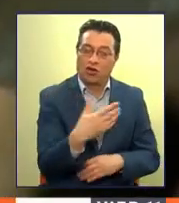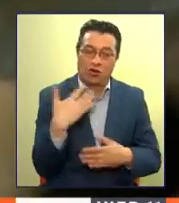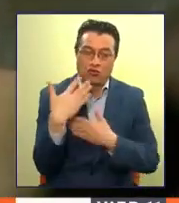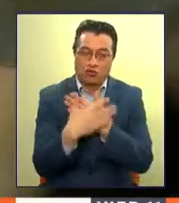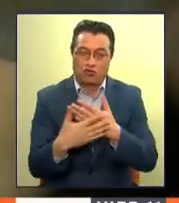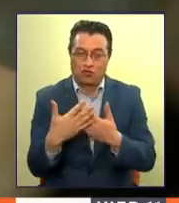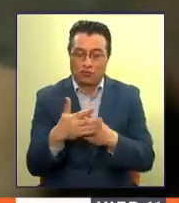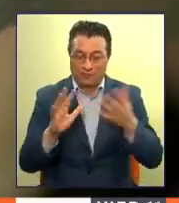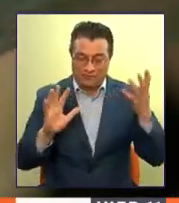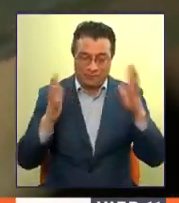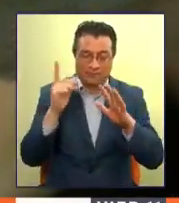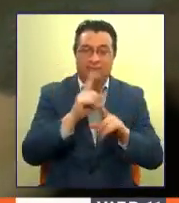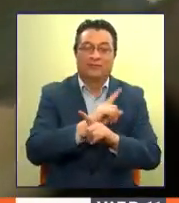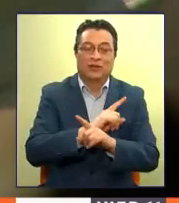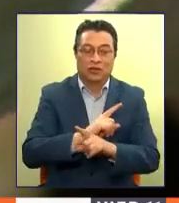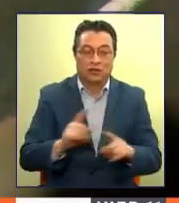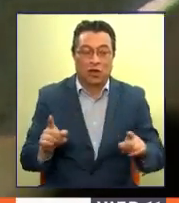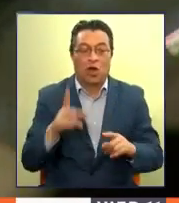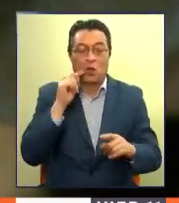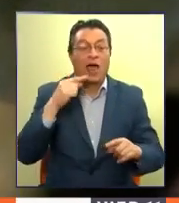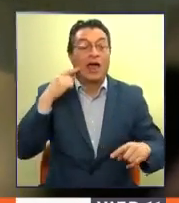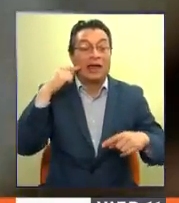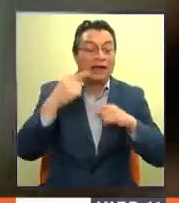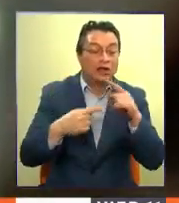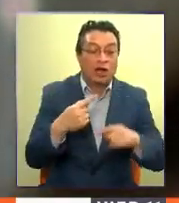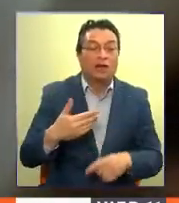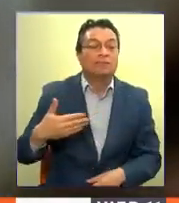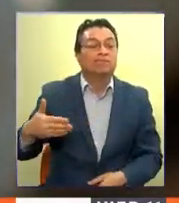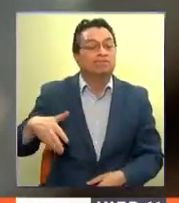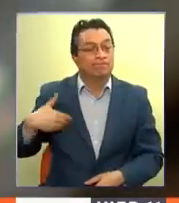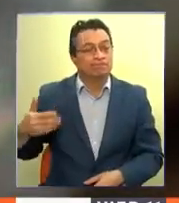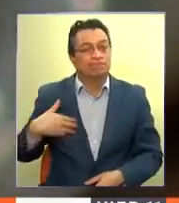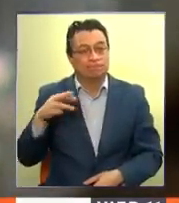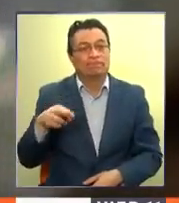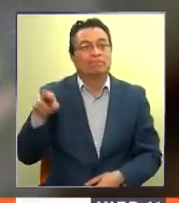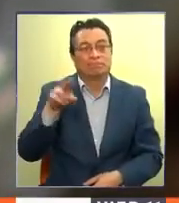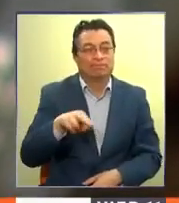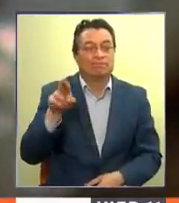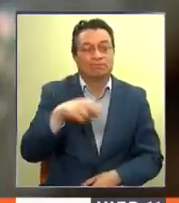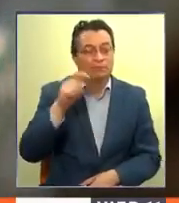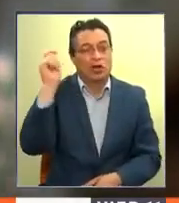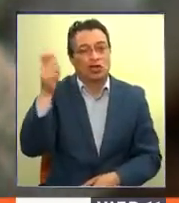curado para no transformarnos en estas historias que tristemente se repiten todas las fiestas patrias.